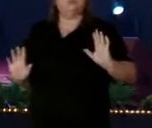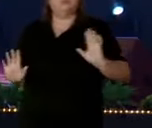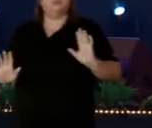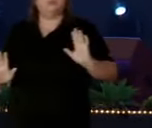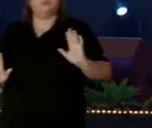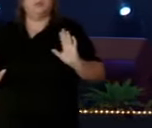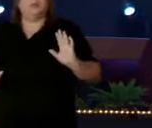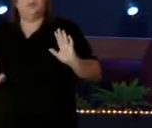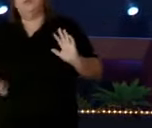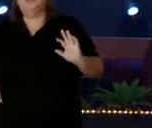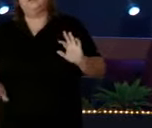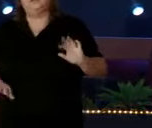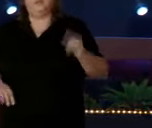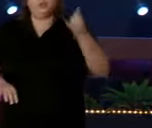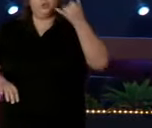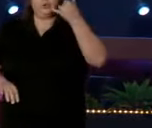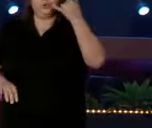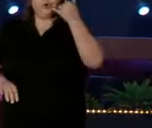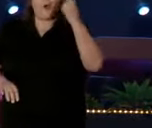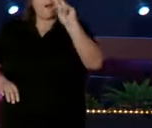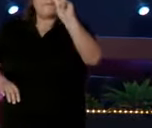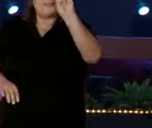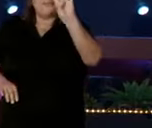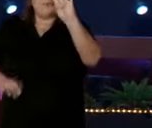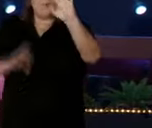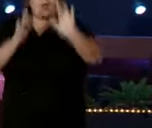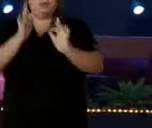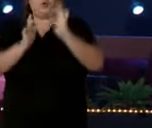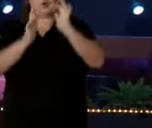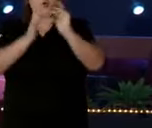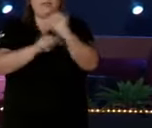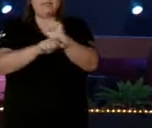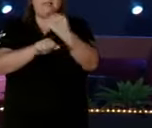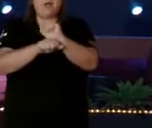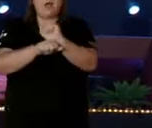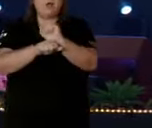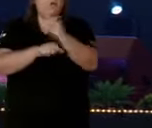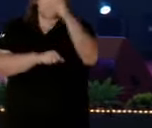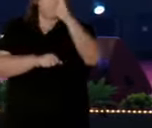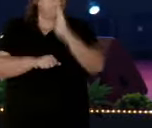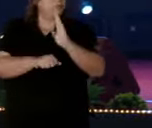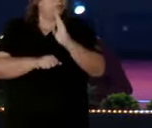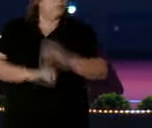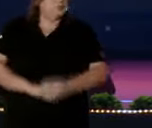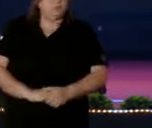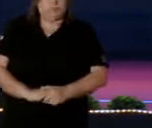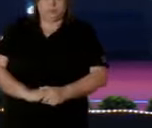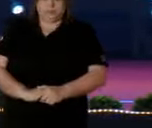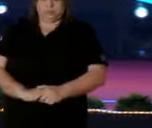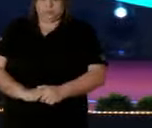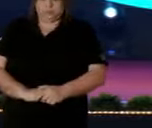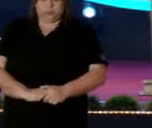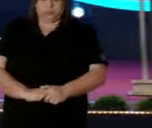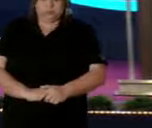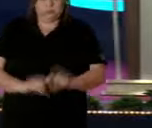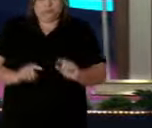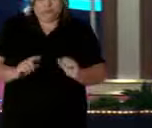Yo soy como una enfermera, doctor 24/7. Trate de no llamarme esa hora, pero después, alaba. Pero estamos